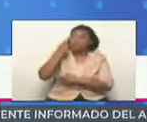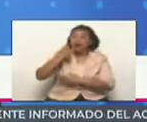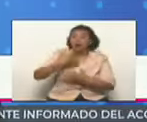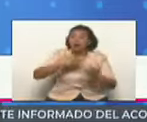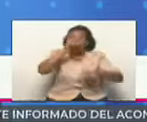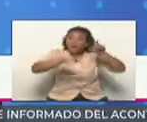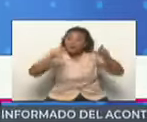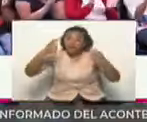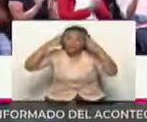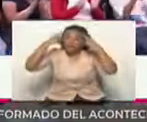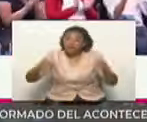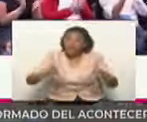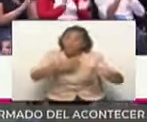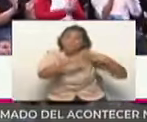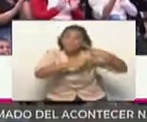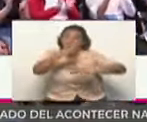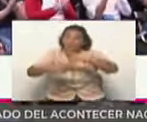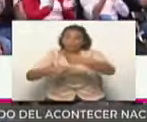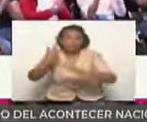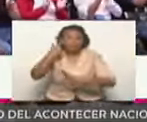programadores. Mira.